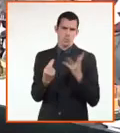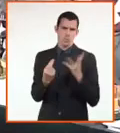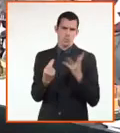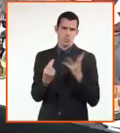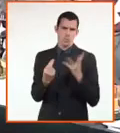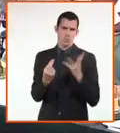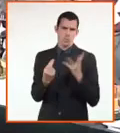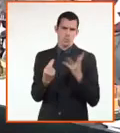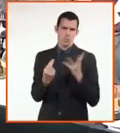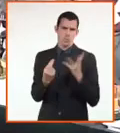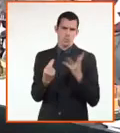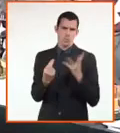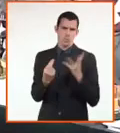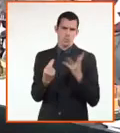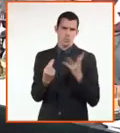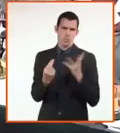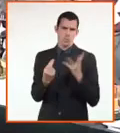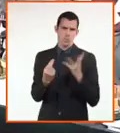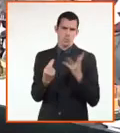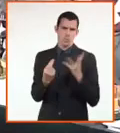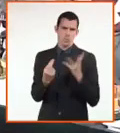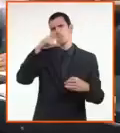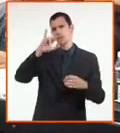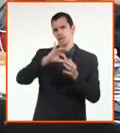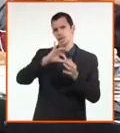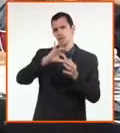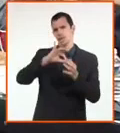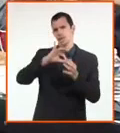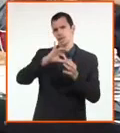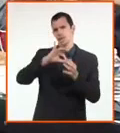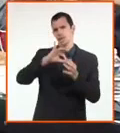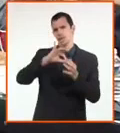responsabilidad social del estudiantado y el vínculo sostenido y permanente con